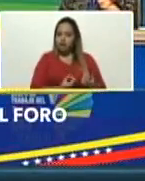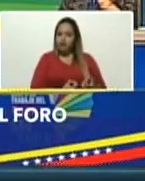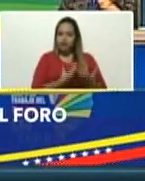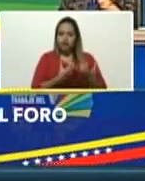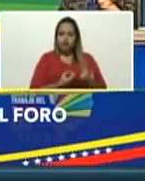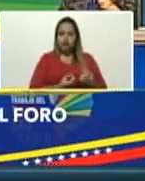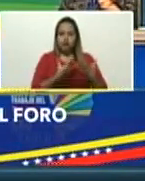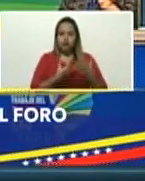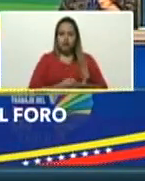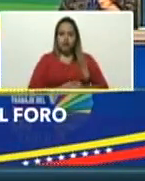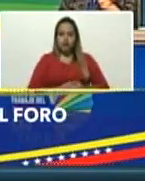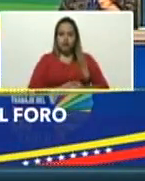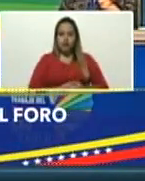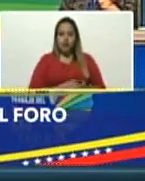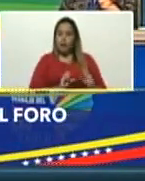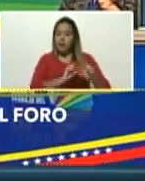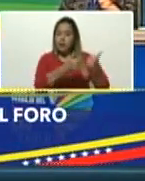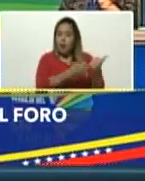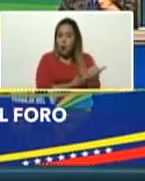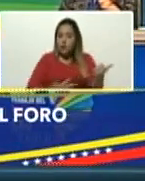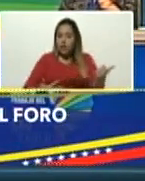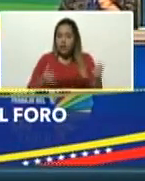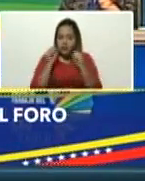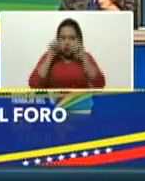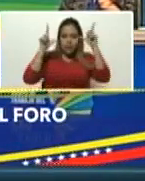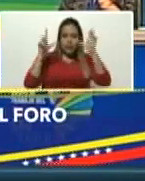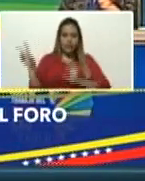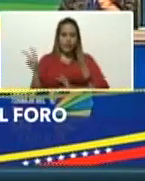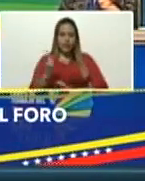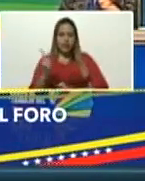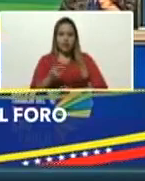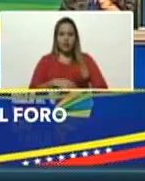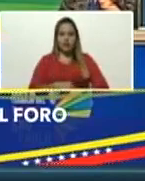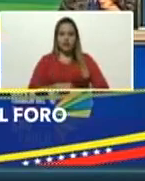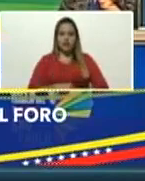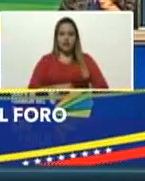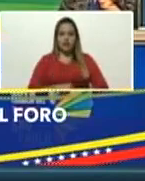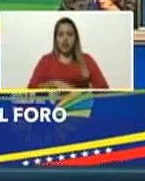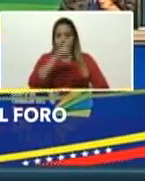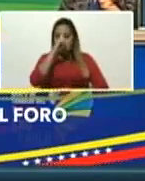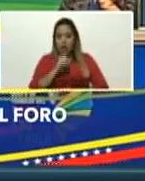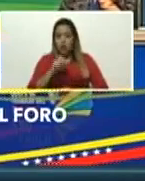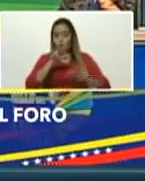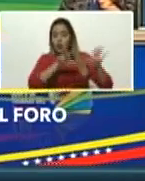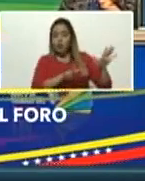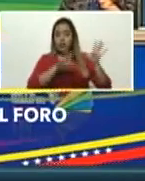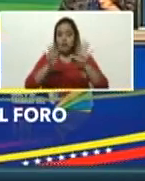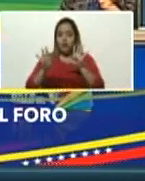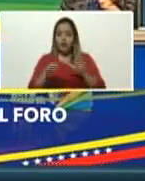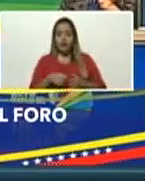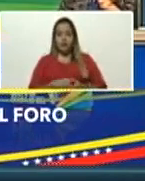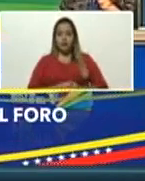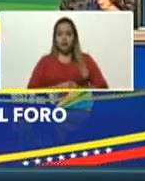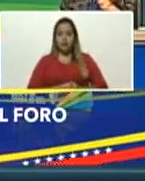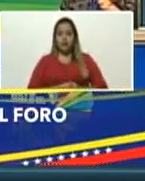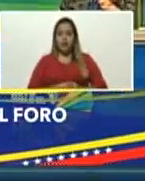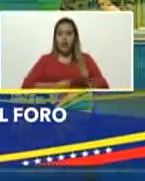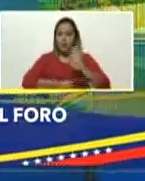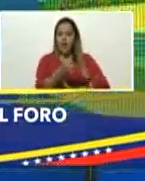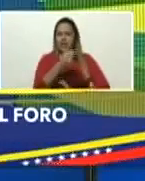se inauguró con sangre el despertar de la Venezuela de ese año 89. Más de